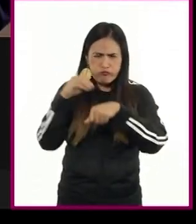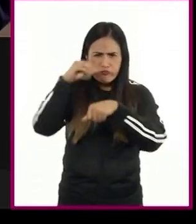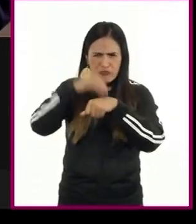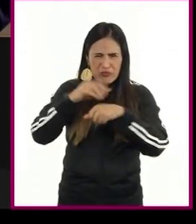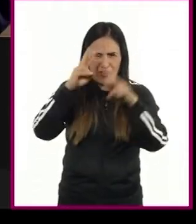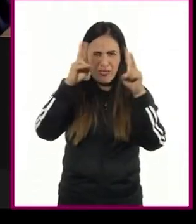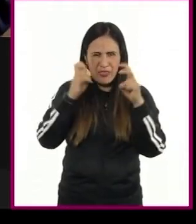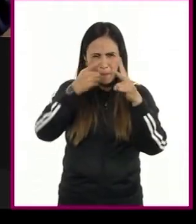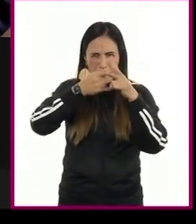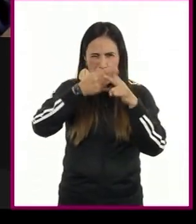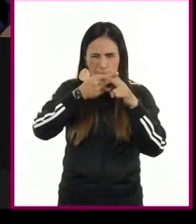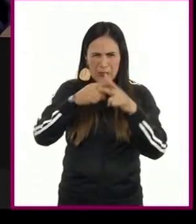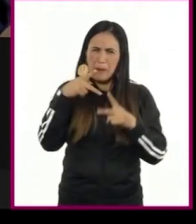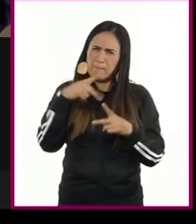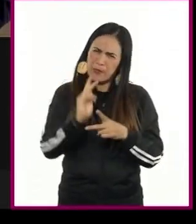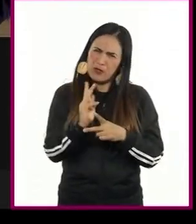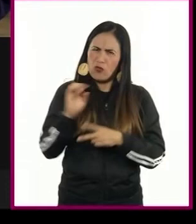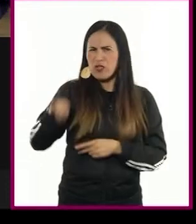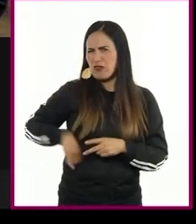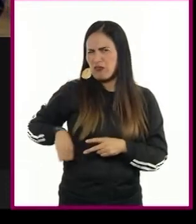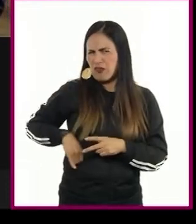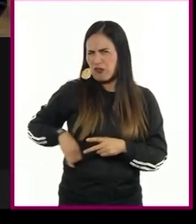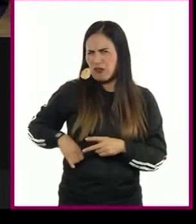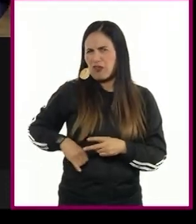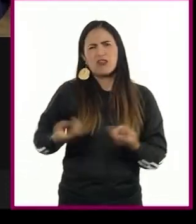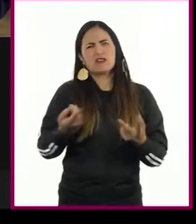pero ¿cómo fue que comenzó su interés y gusto por